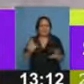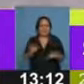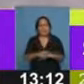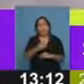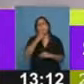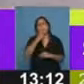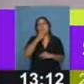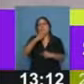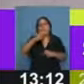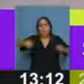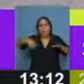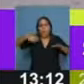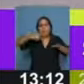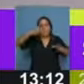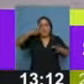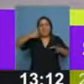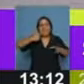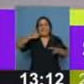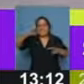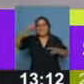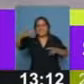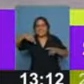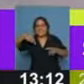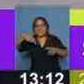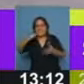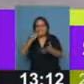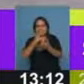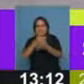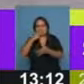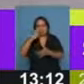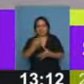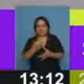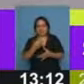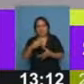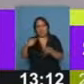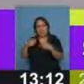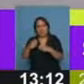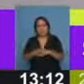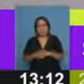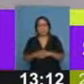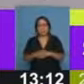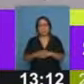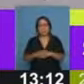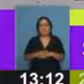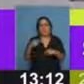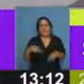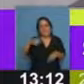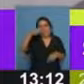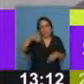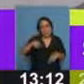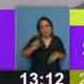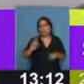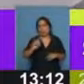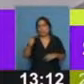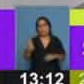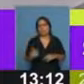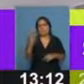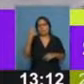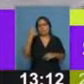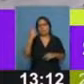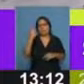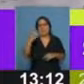diría, usan aluminio reciclado. Mientras tanto, Pablo, esta no va a ser la última ni la única que van a tener, digamos. No, es la primera, de